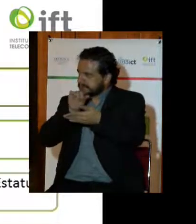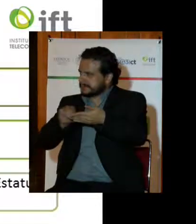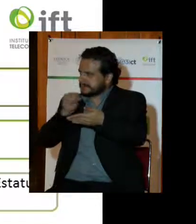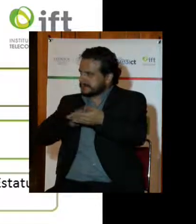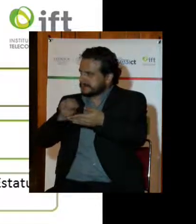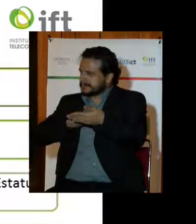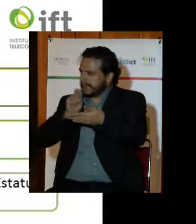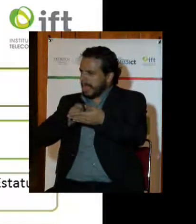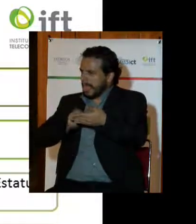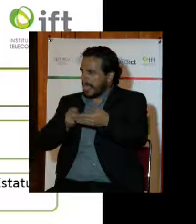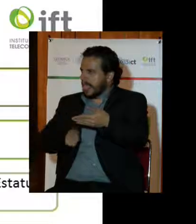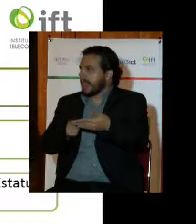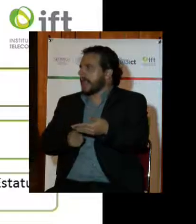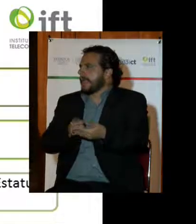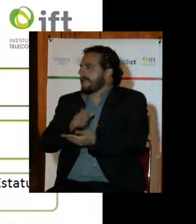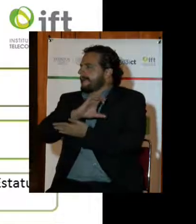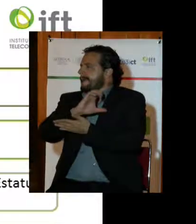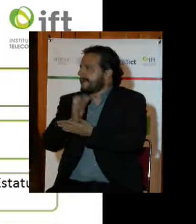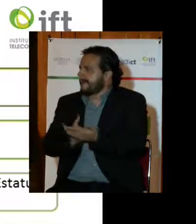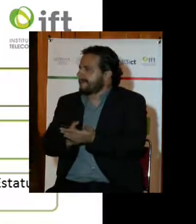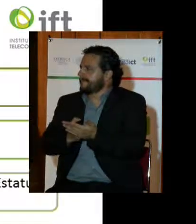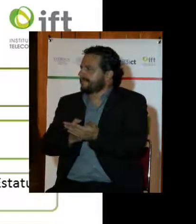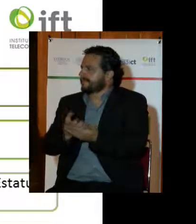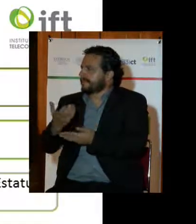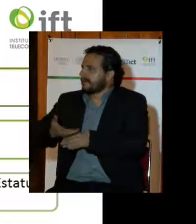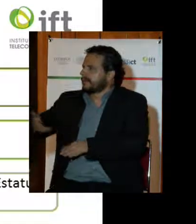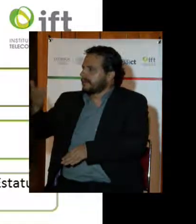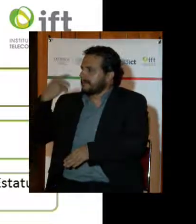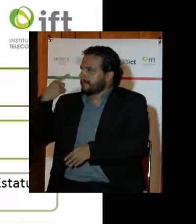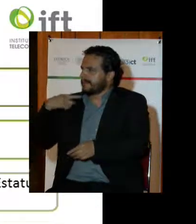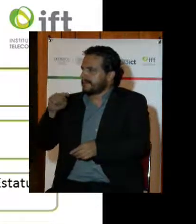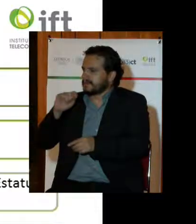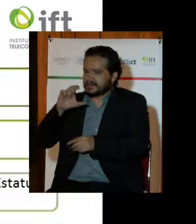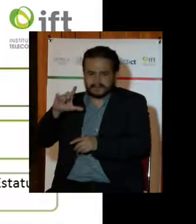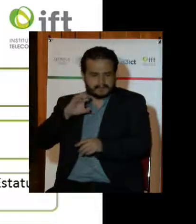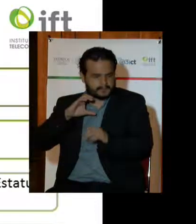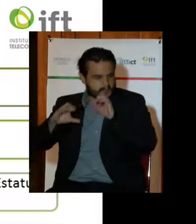servicios de telecomunicaciones. Se requería la labor de un abogado